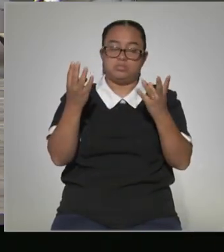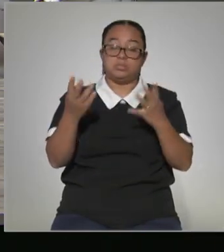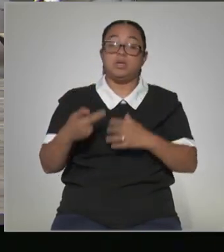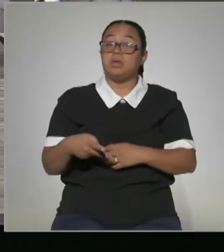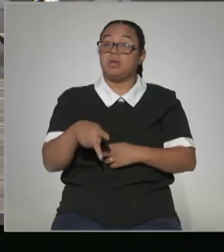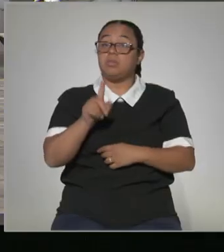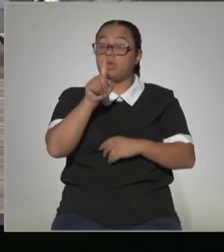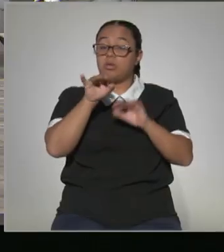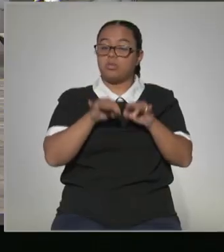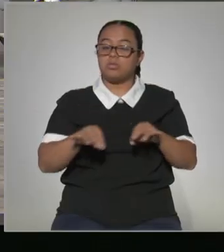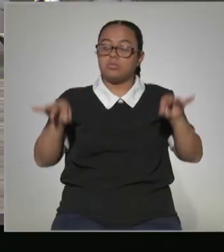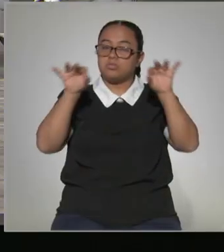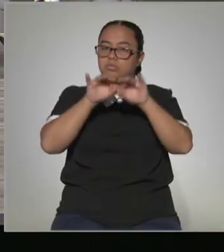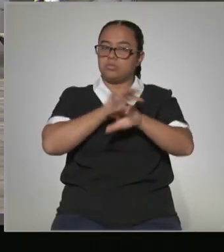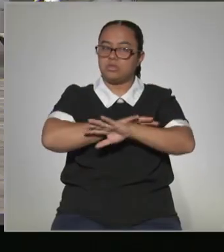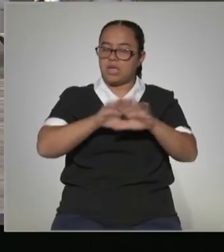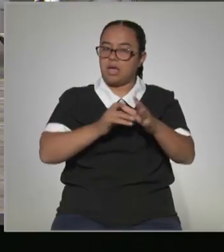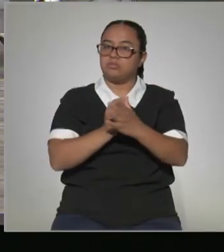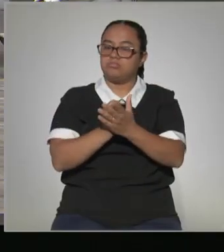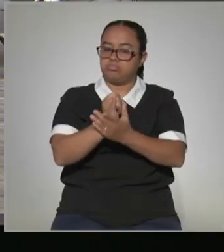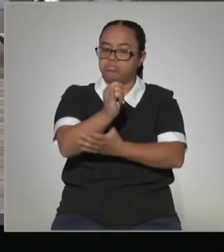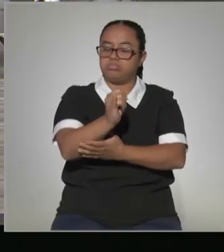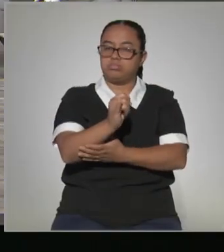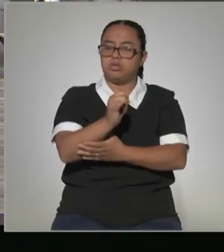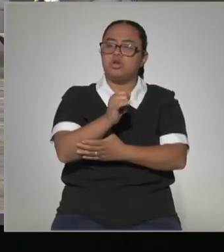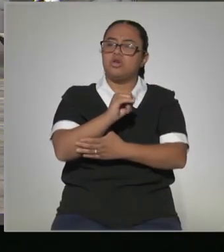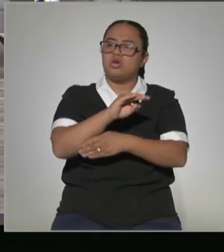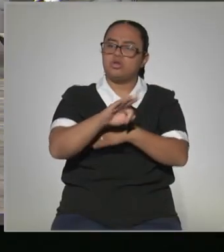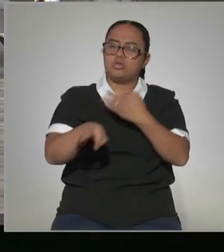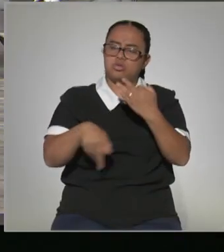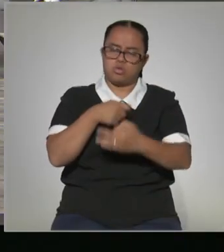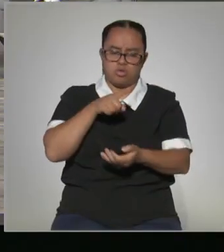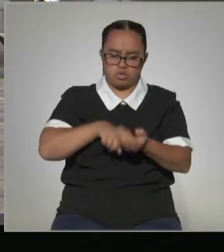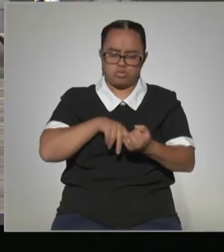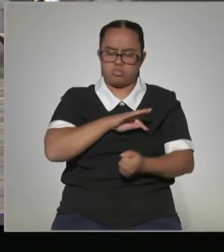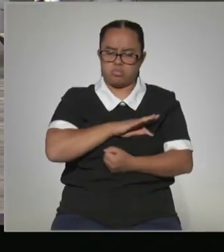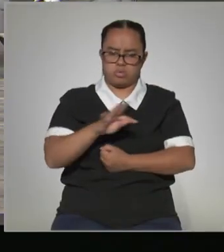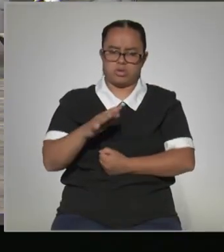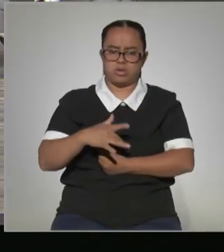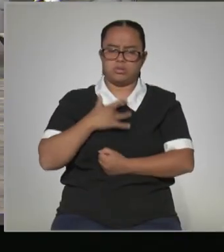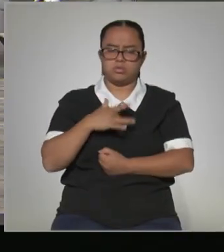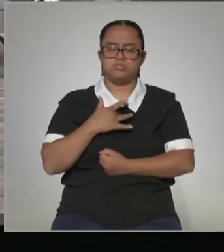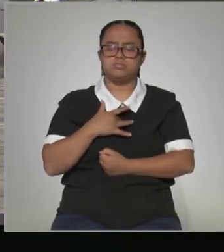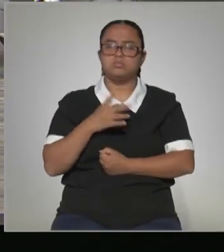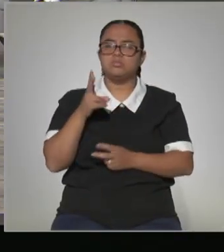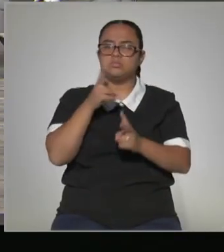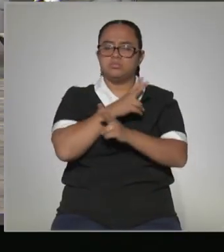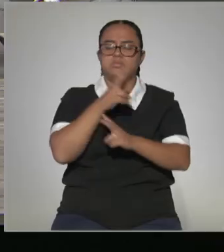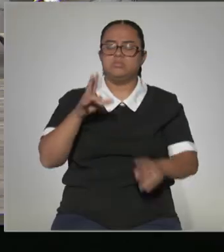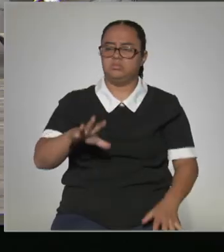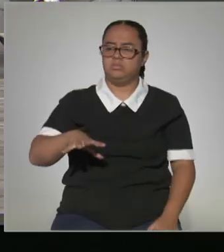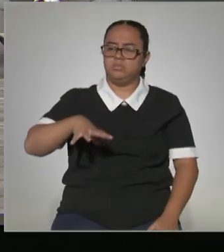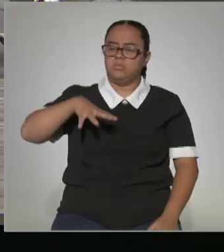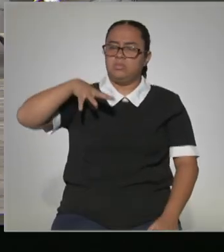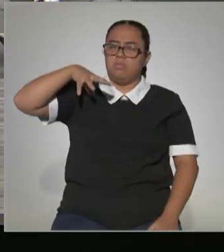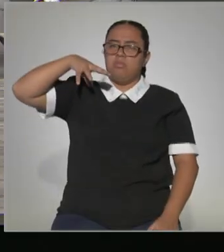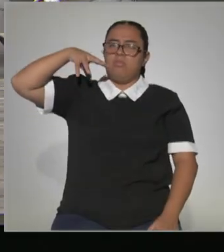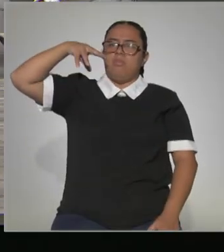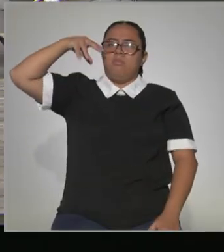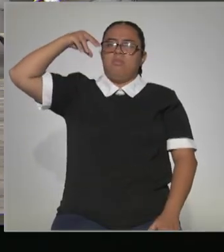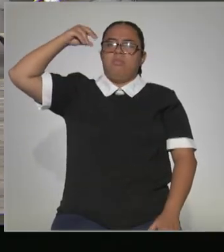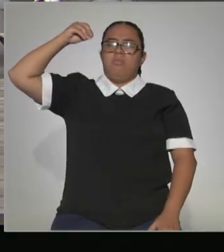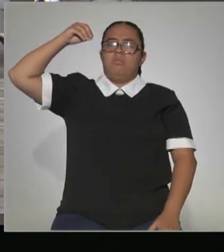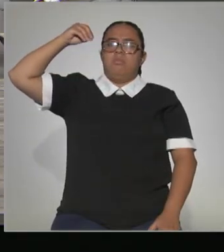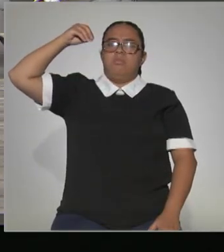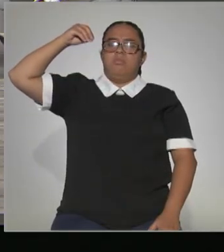que cada vez se confirma algo que todos podemos experimentar: respirar profundo, ¿no? Entonces ahí